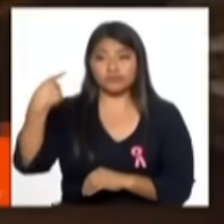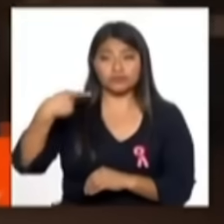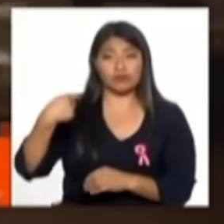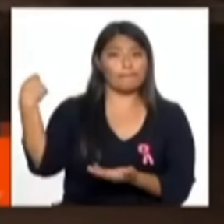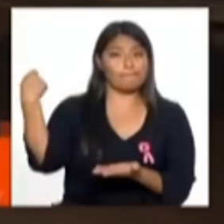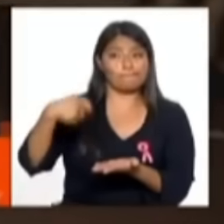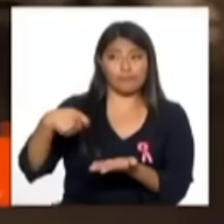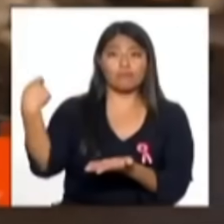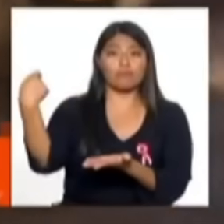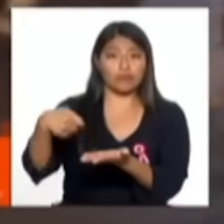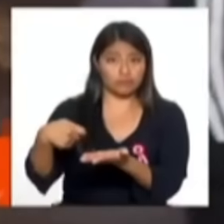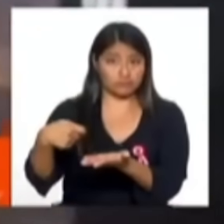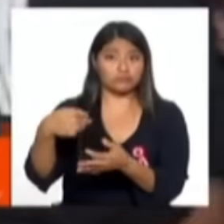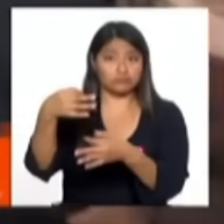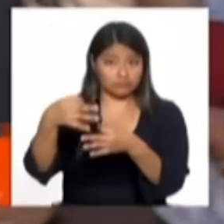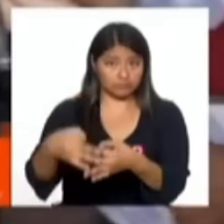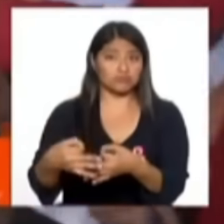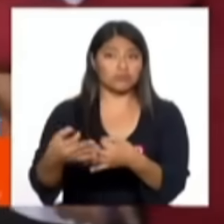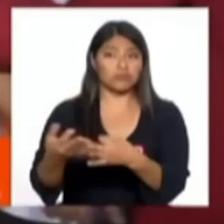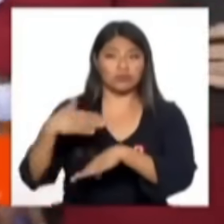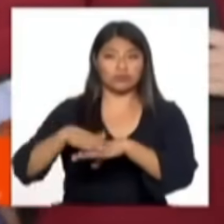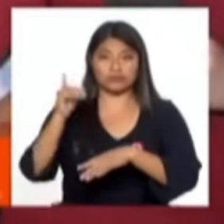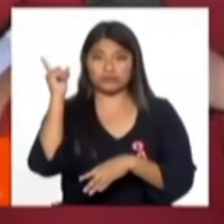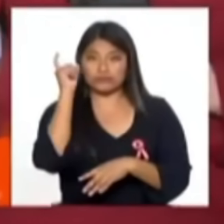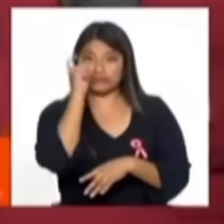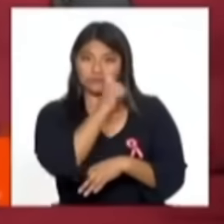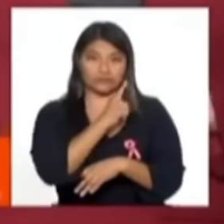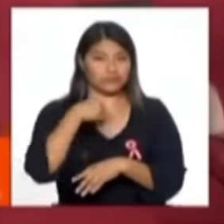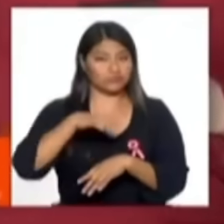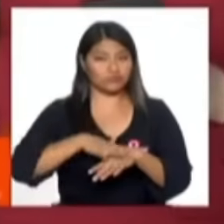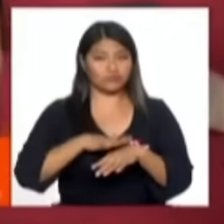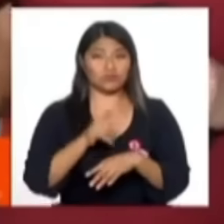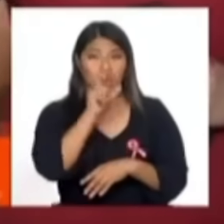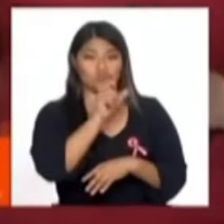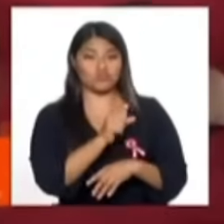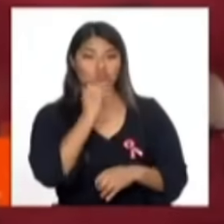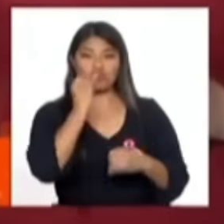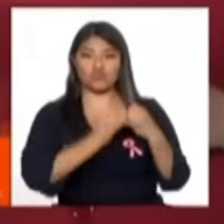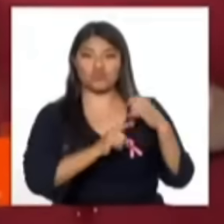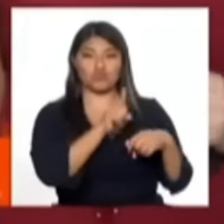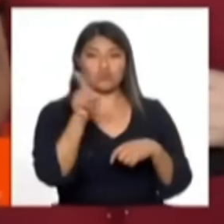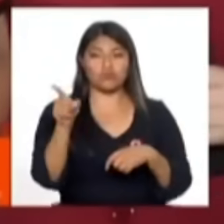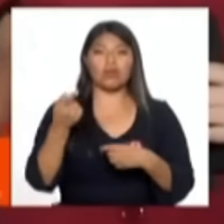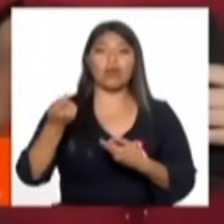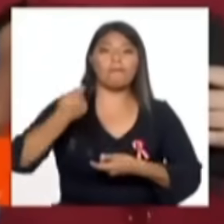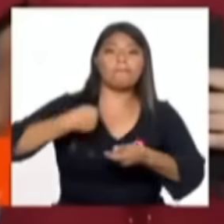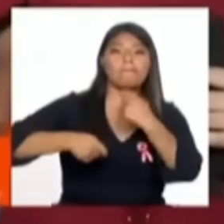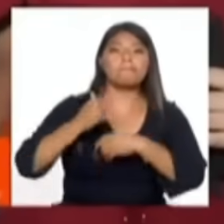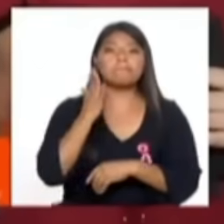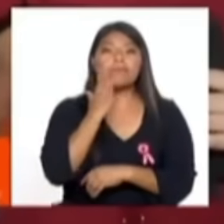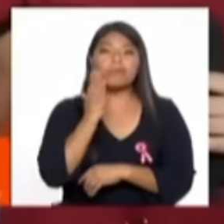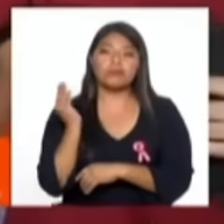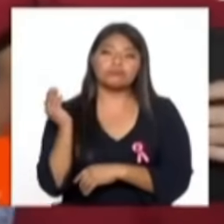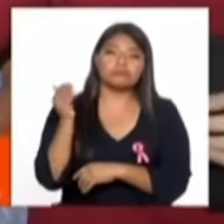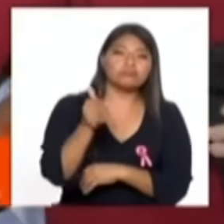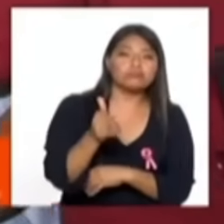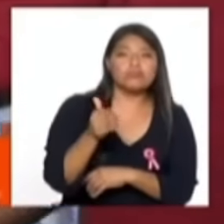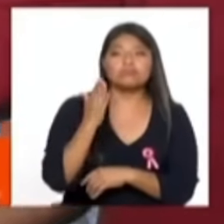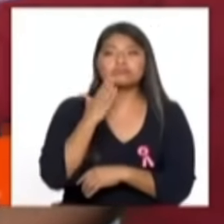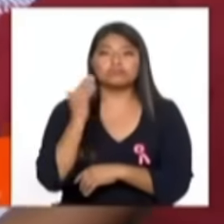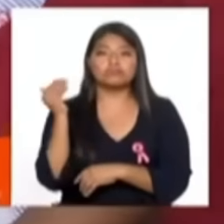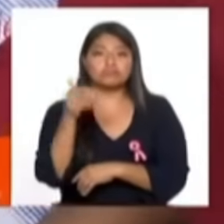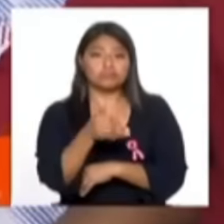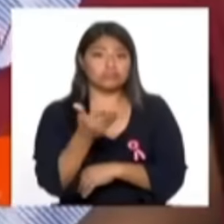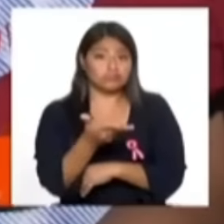al producto directamente afectan al consumidor final, porque finalmente las amas de casa, en este caso, serían